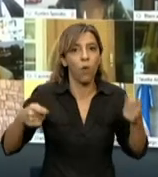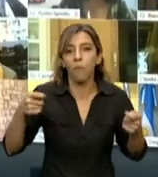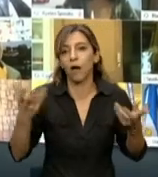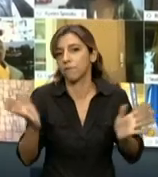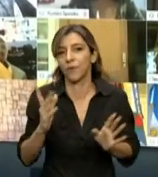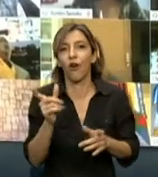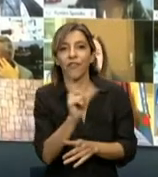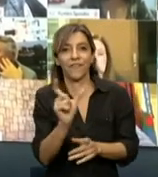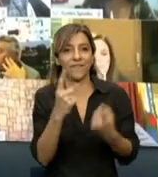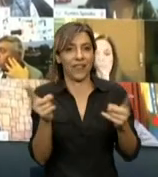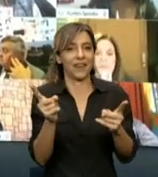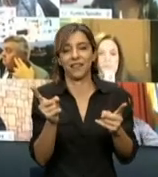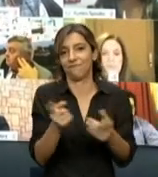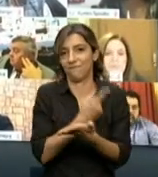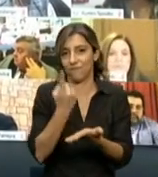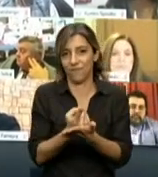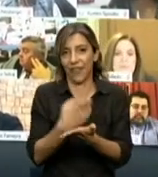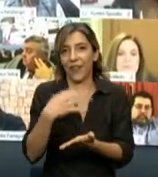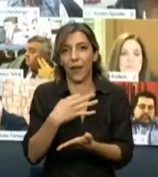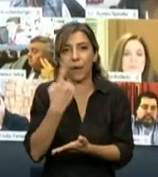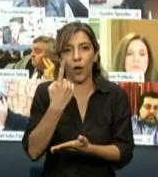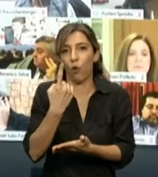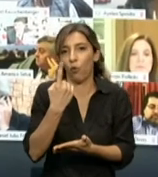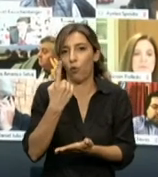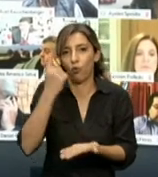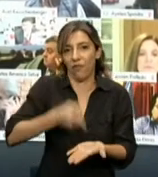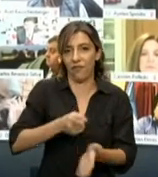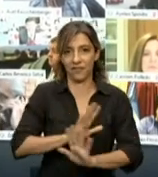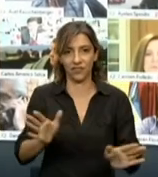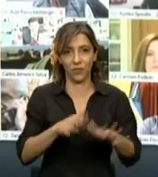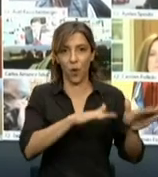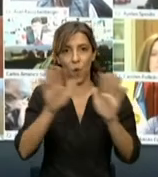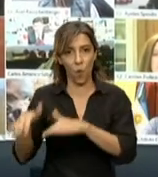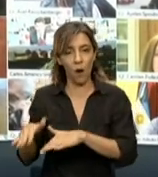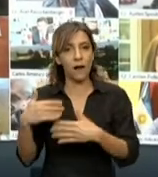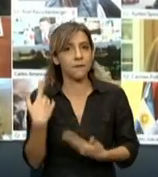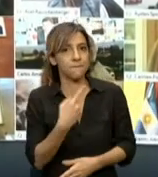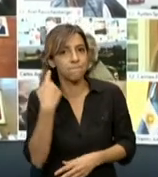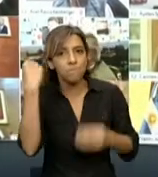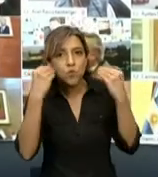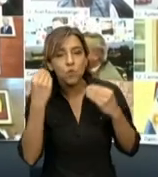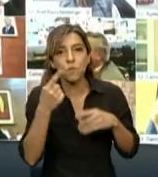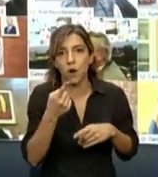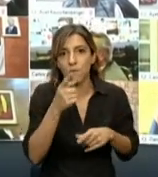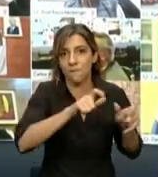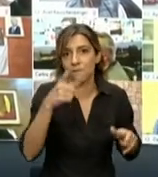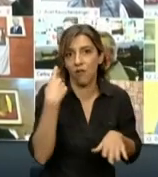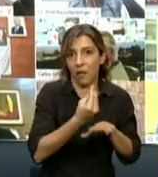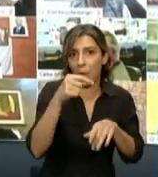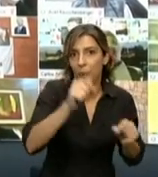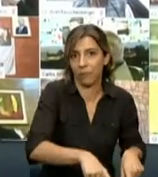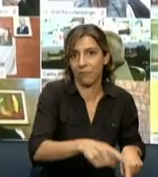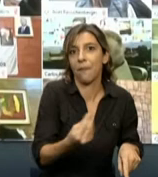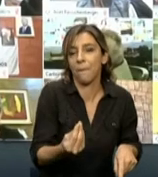ley local, el asunto es mucho más grave, porque la mayoría de esas tenencias en dólares